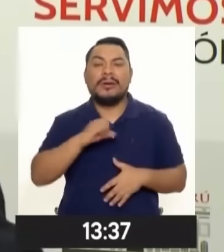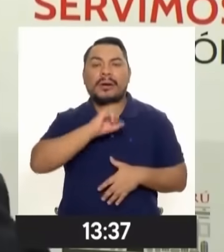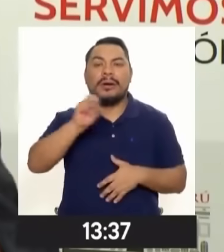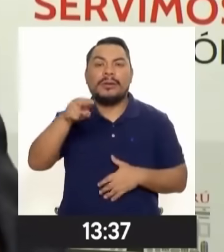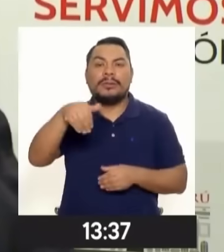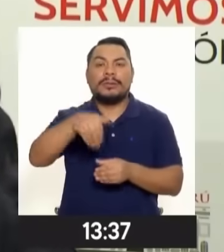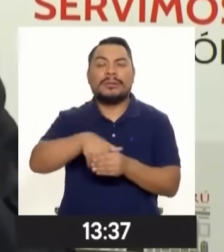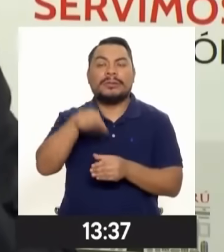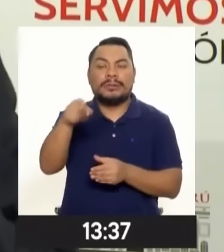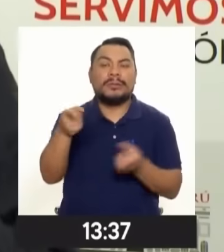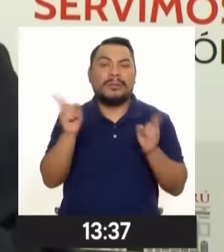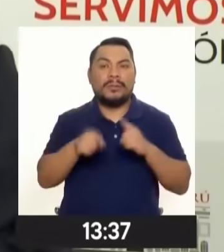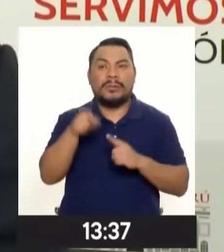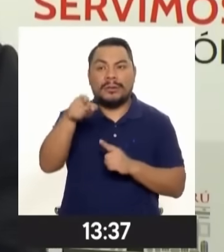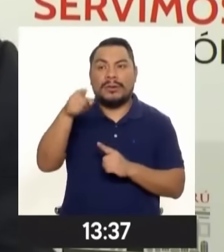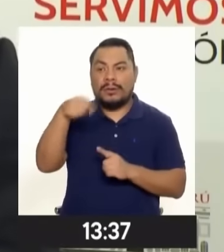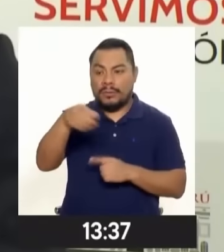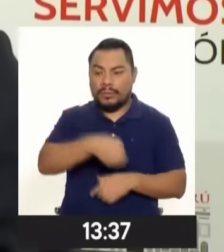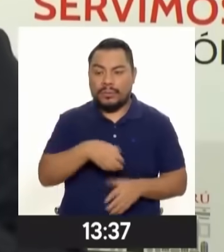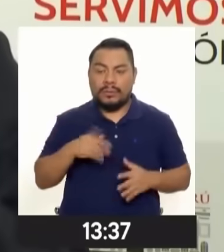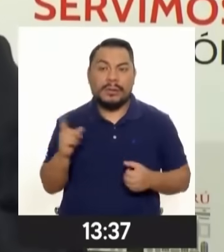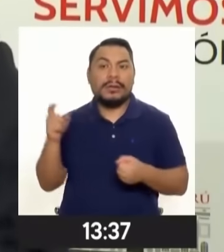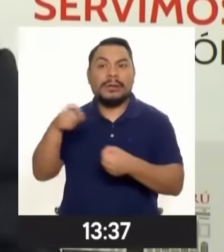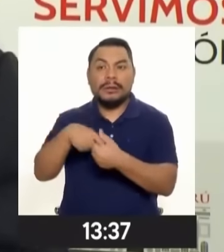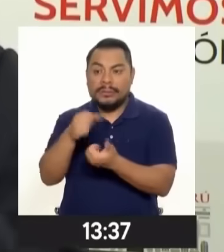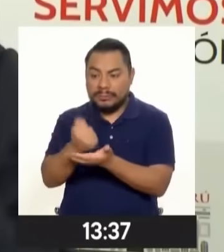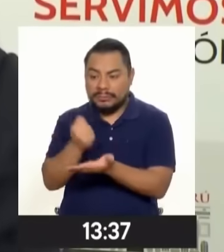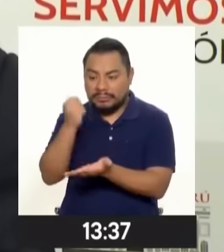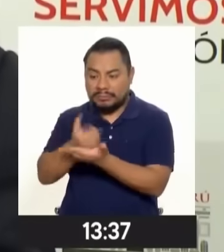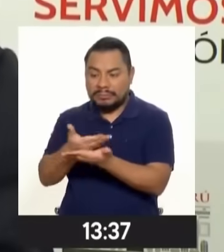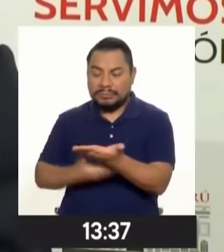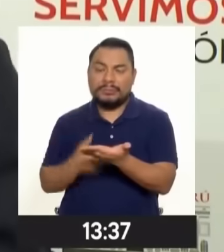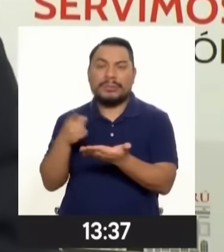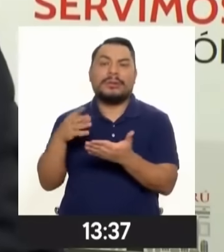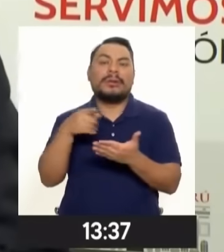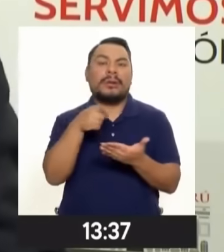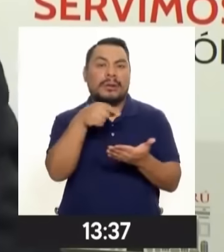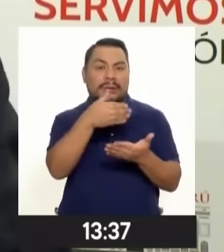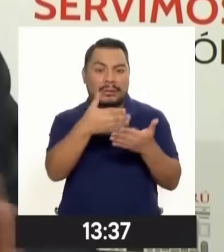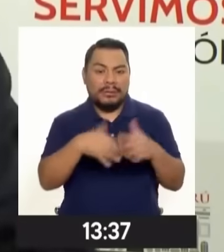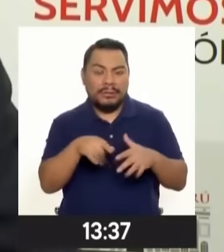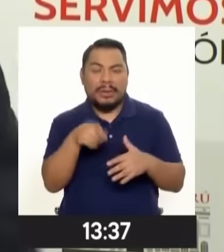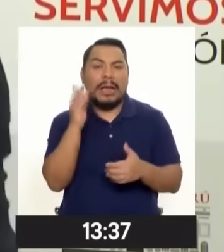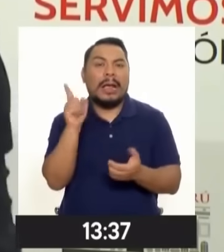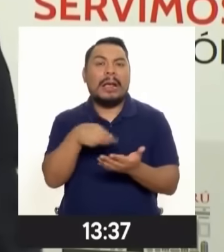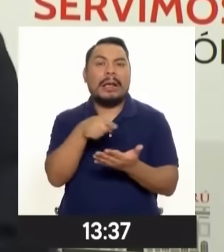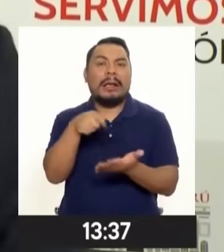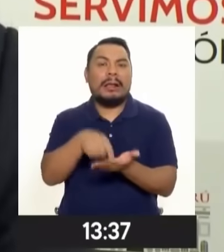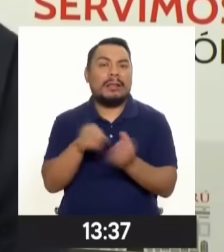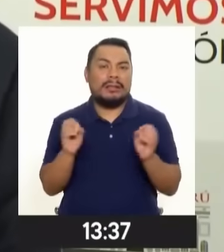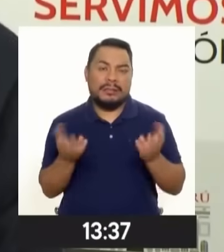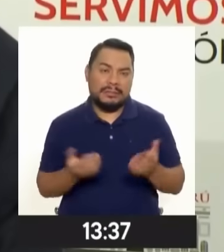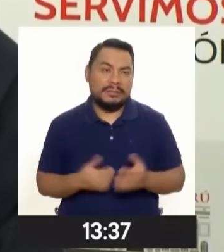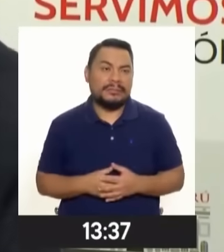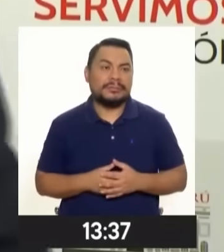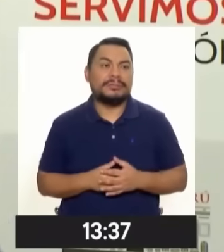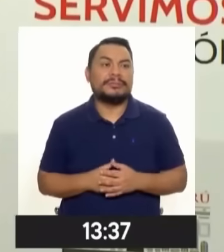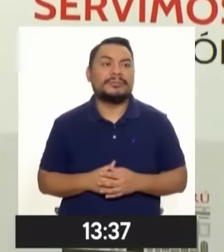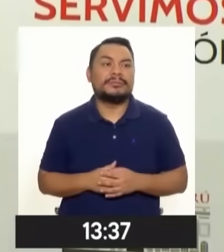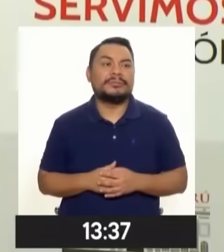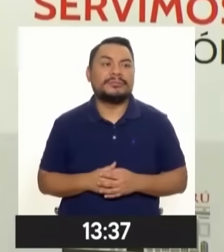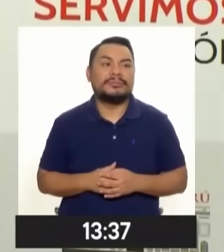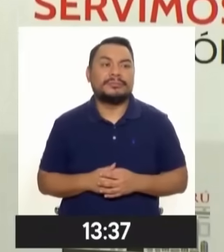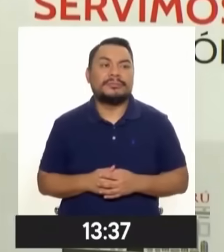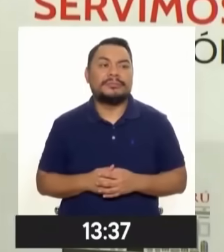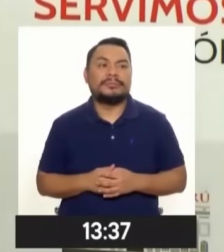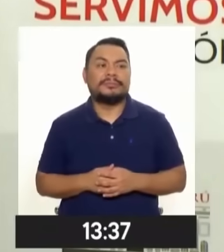de Elecciones, cuando el congresista postuló, no estaba en el sistema que el congresista estaba debiendo de mis socios. Ahora, señor César